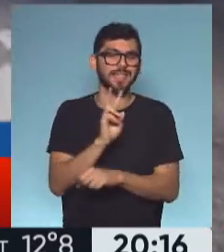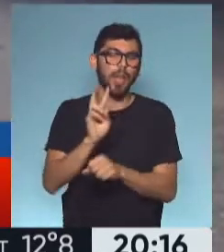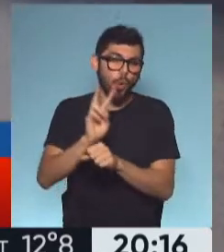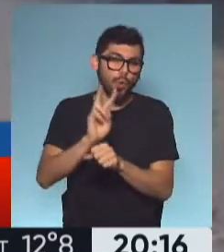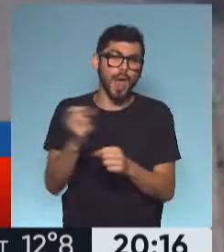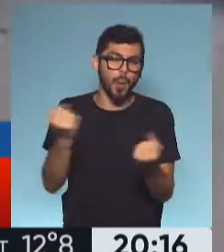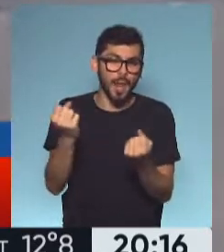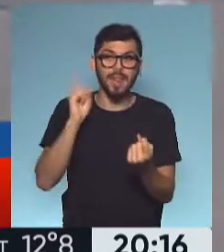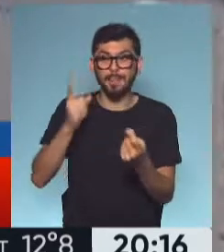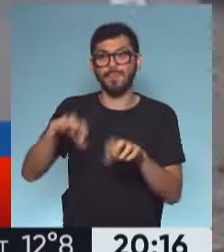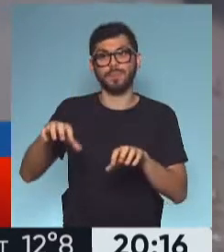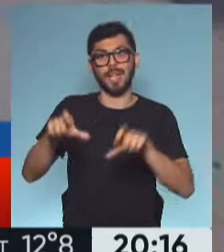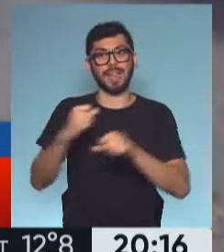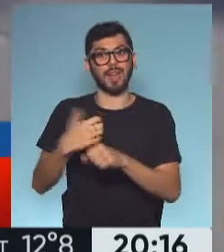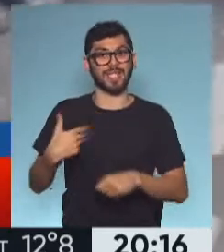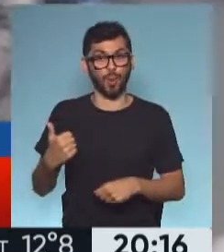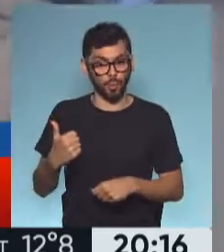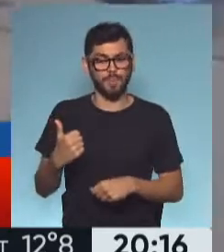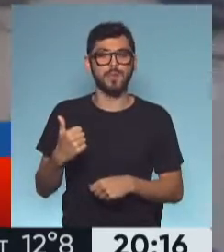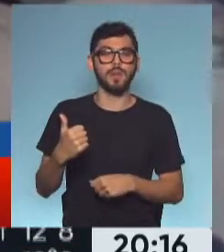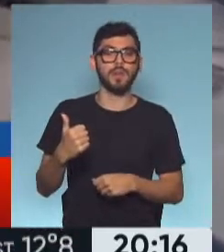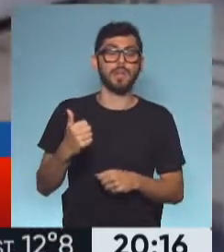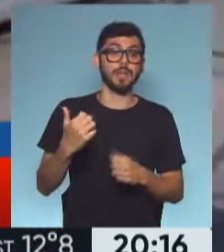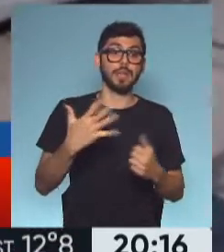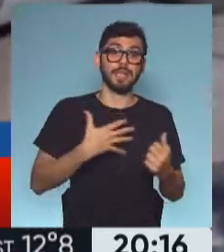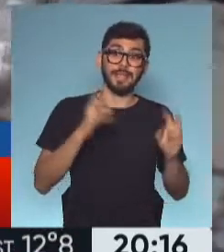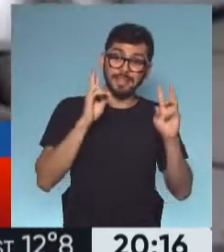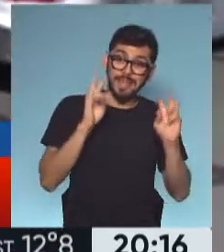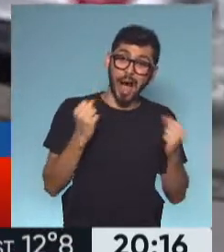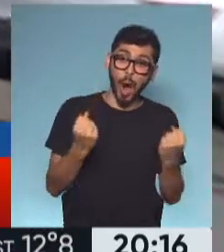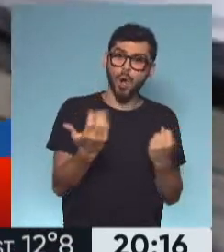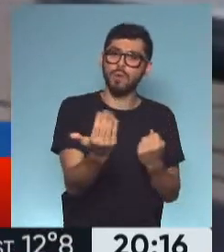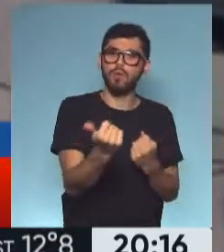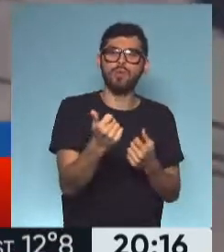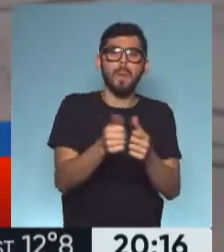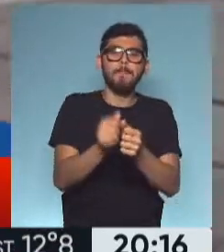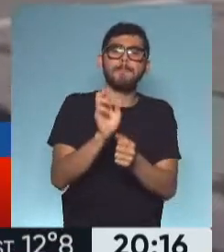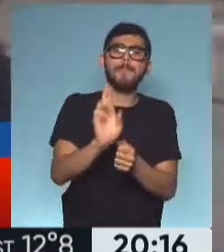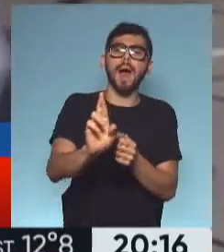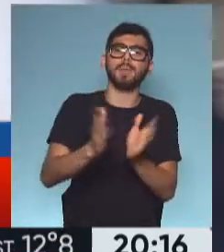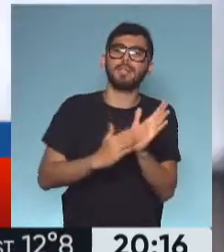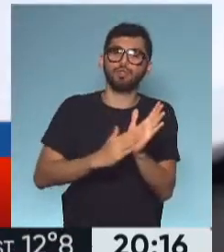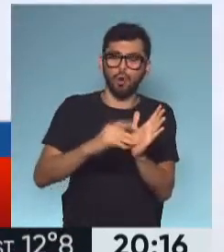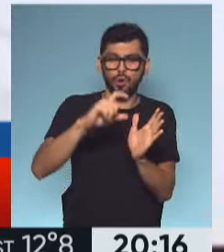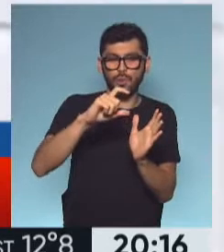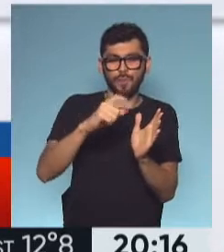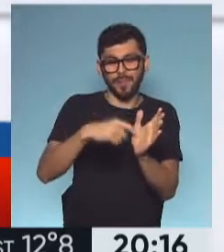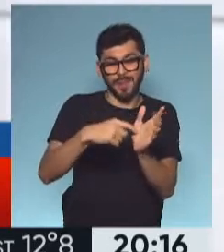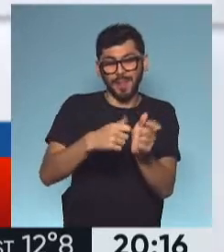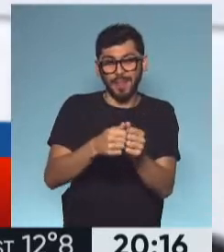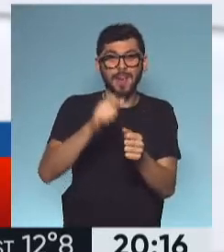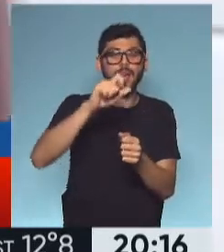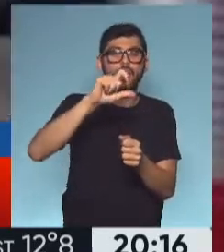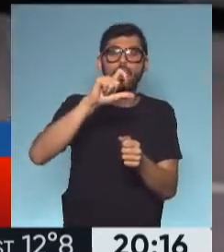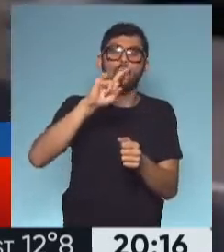salud. Lo que se realiza es, el personal de seguridad vial pide los permisos correspondientes, como bien decías vos, lo que tiene que ver el cuidar,